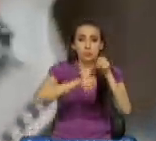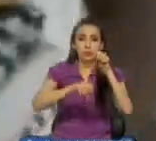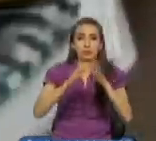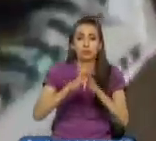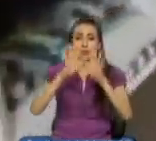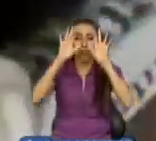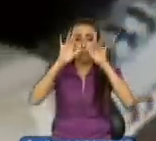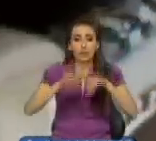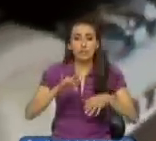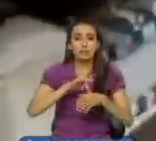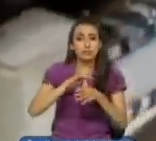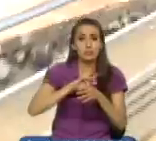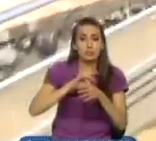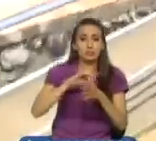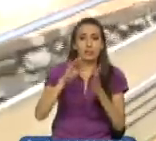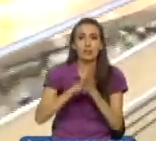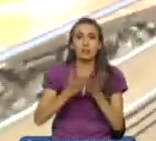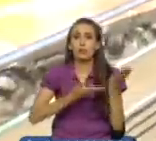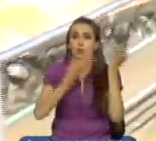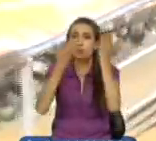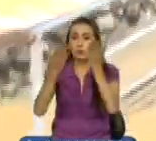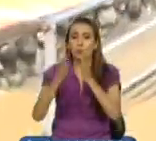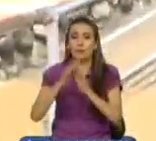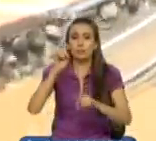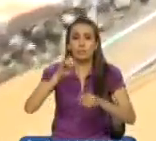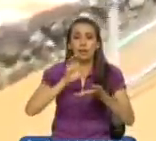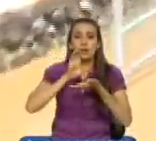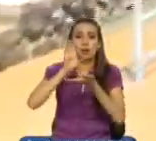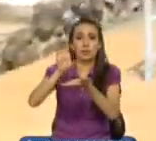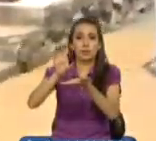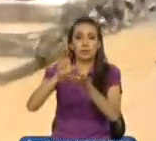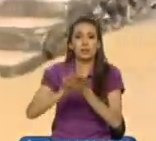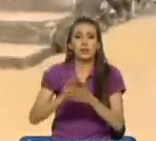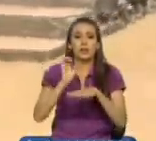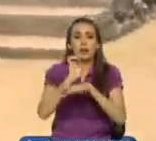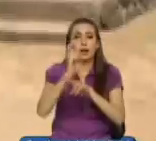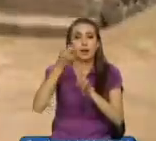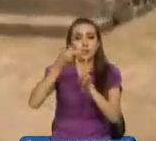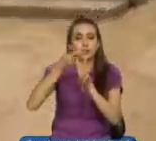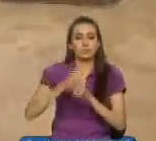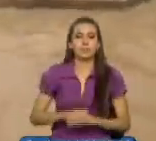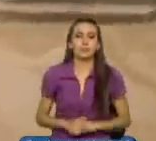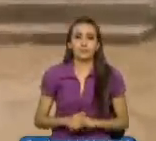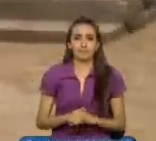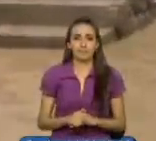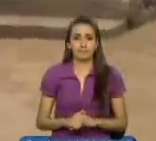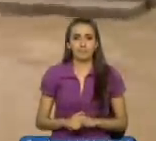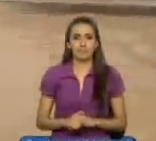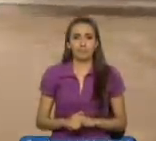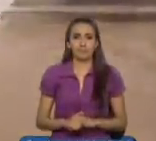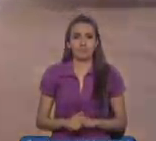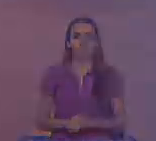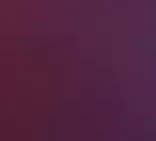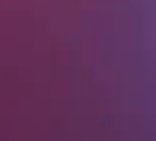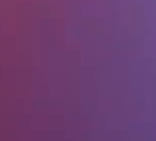secretaría de gestión de riesgo se dispuso la entrega de kits humanitarios cilla Ecuador